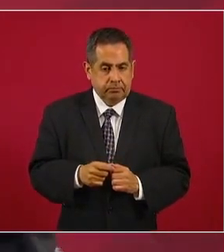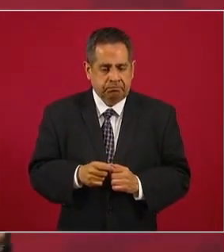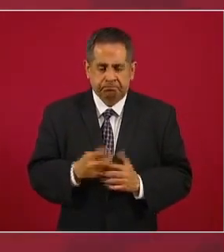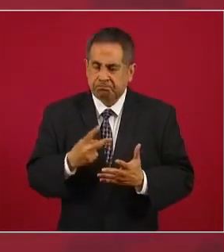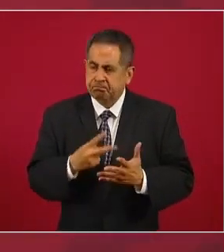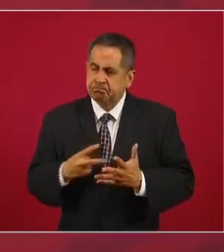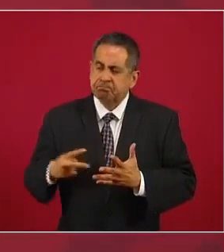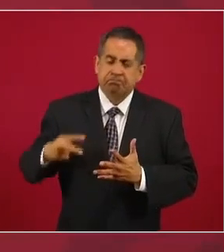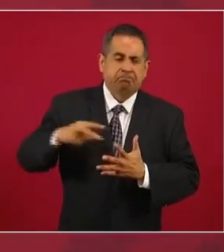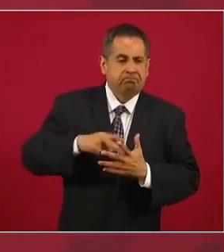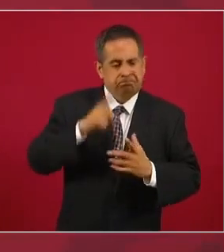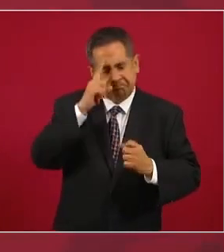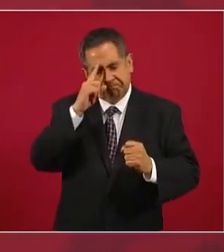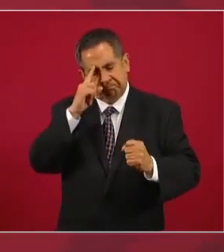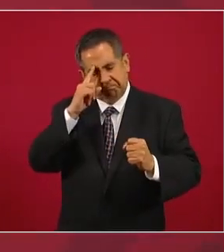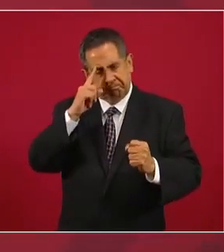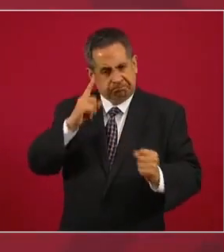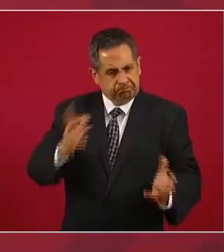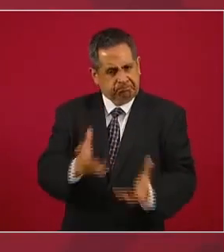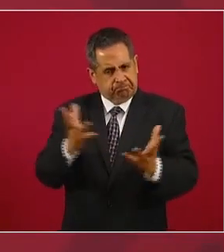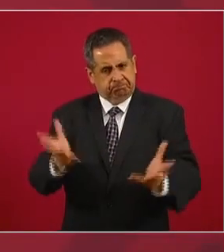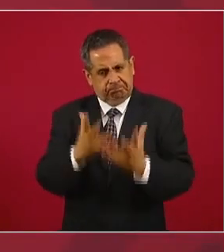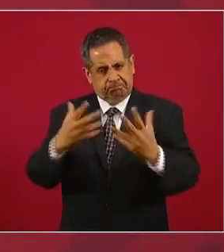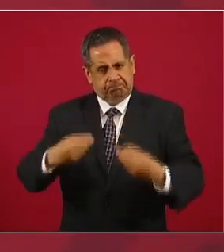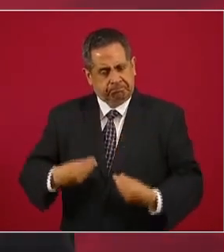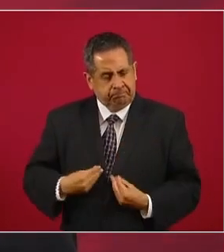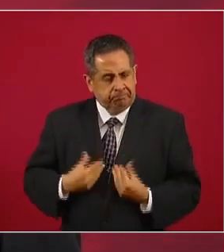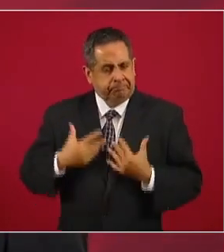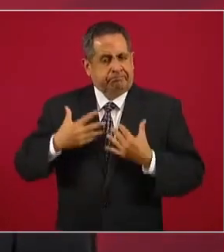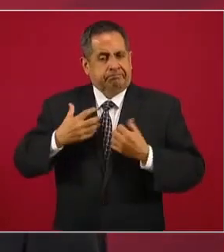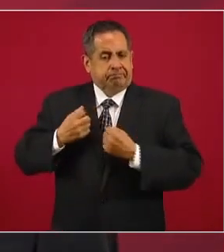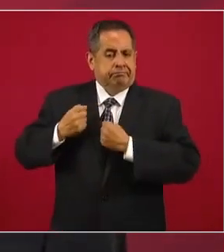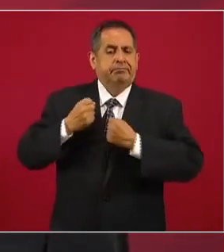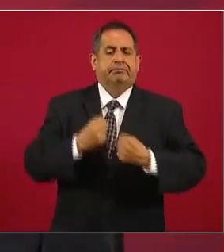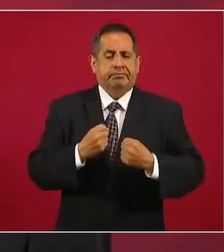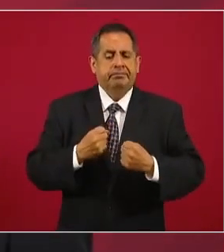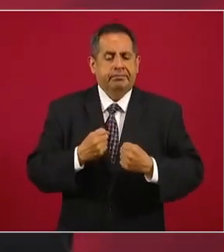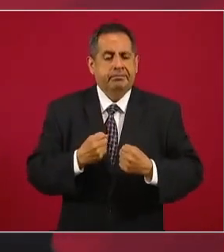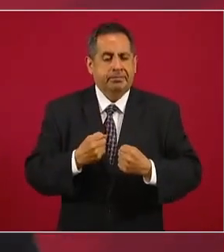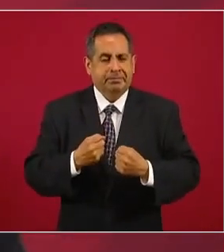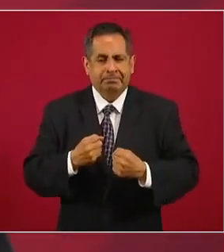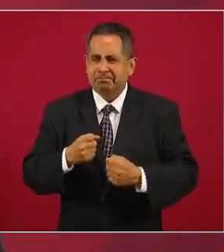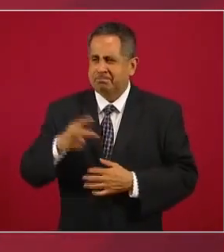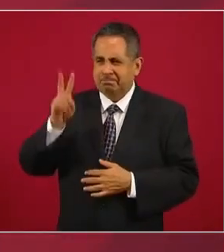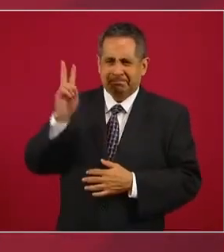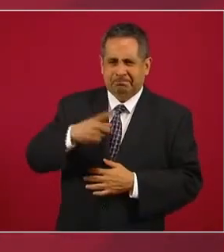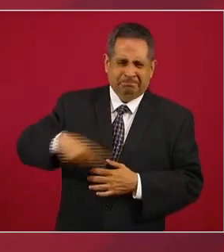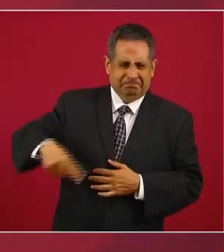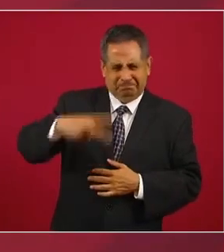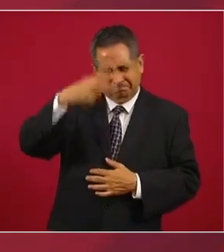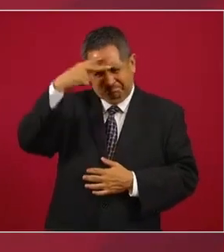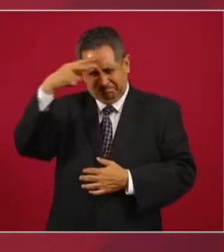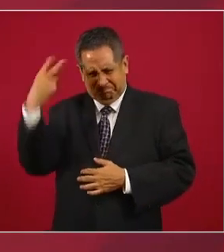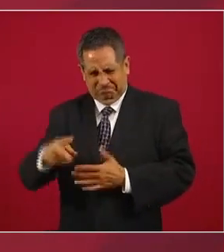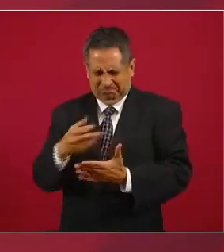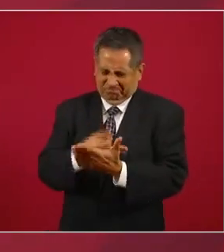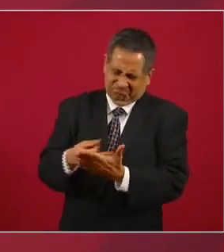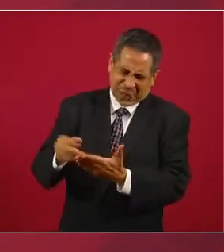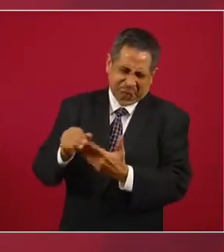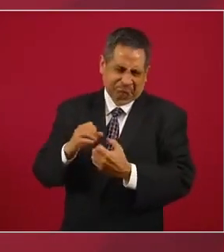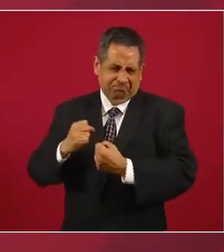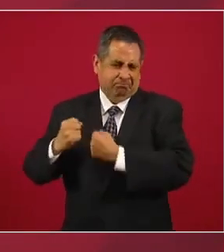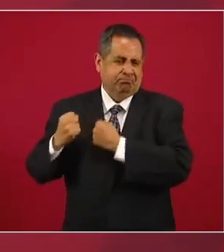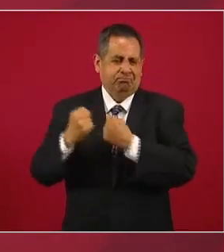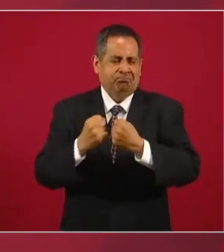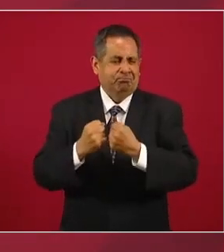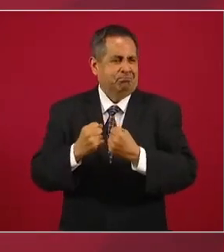levantar el ánimo, porque es mucha la fortaleza de México,